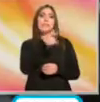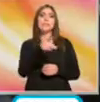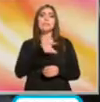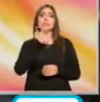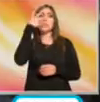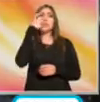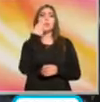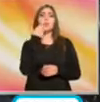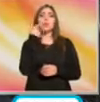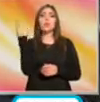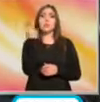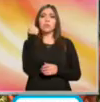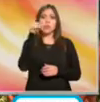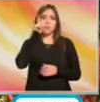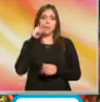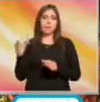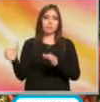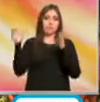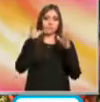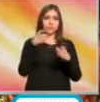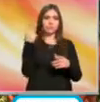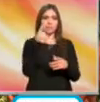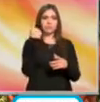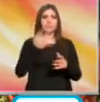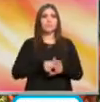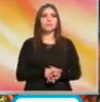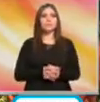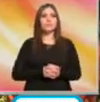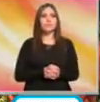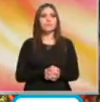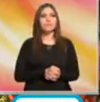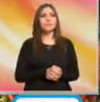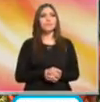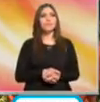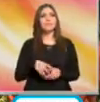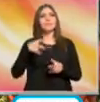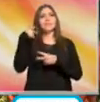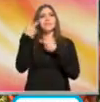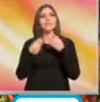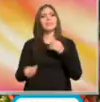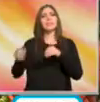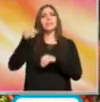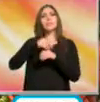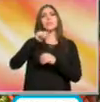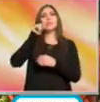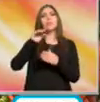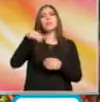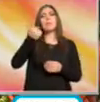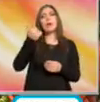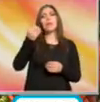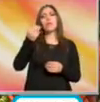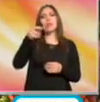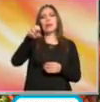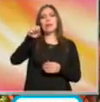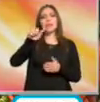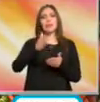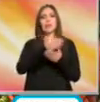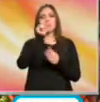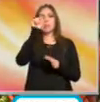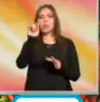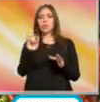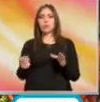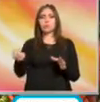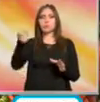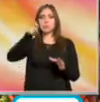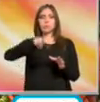licuadora, ¿eh? Ok. Mañana la ponemos. Vamos a agregar, vamos a agregar un tantito de mayonesa. Esto es muy poquito lo que vamos a agregar. Va a ser